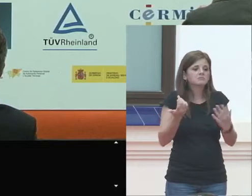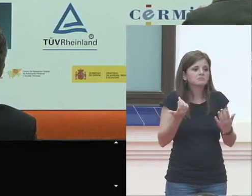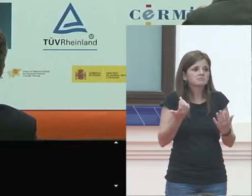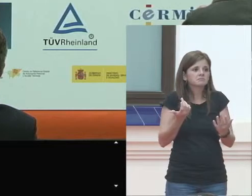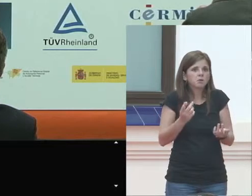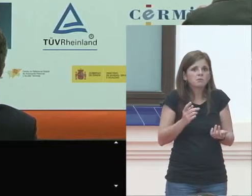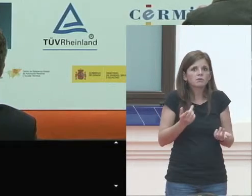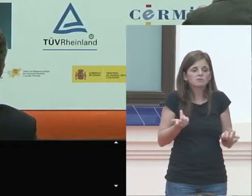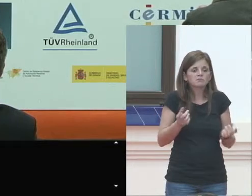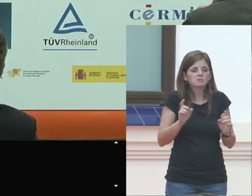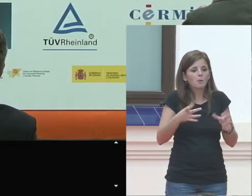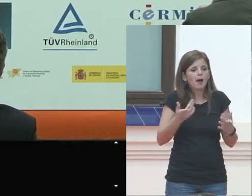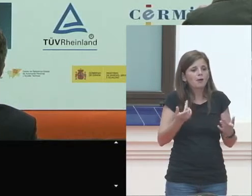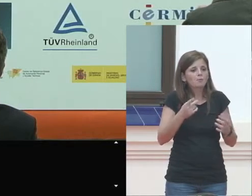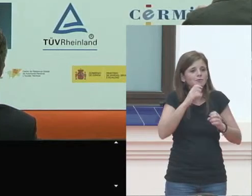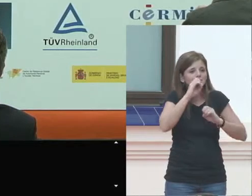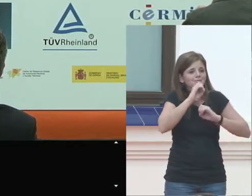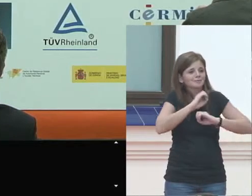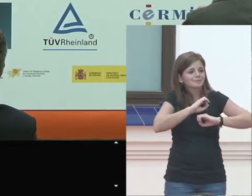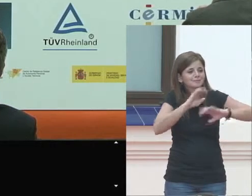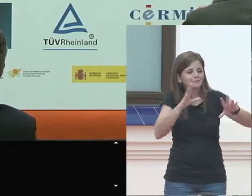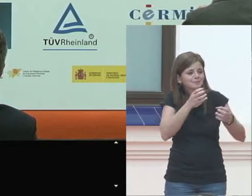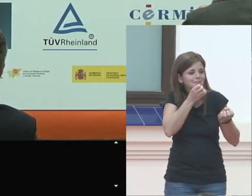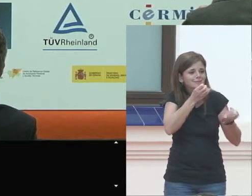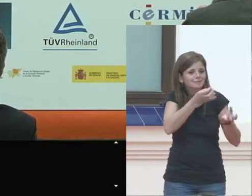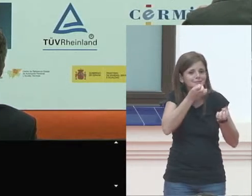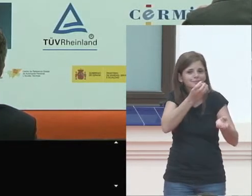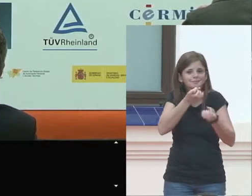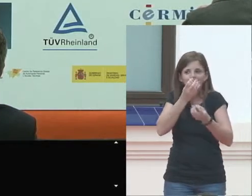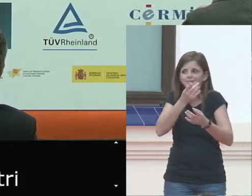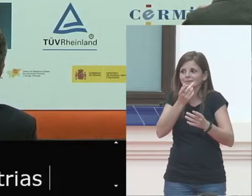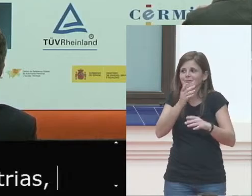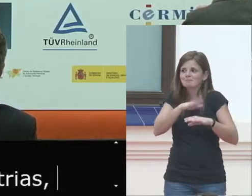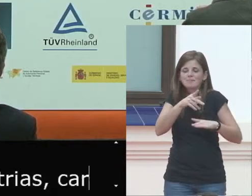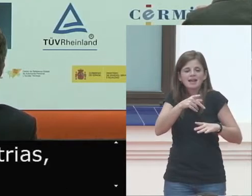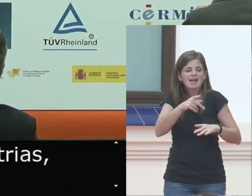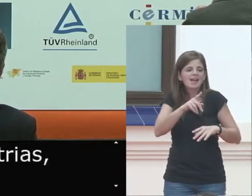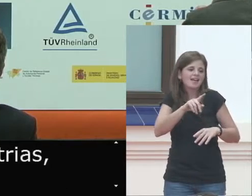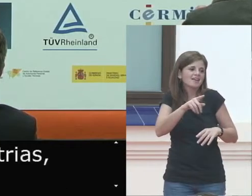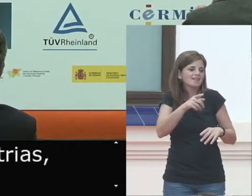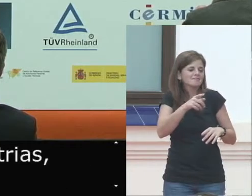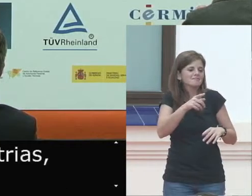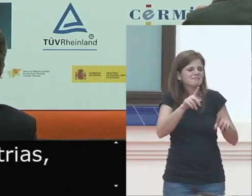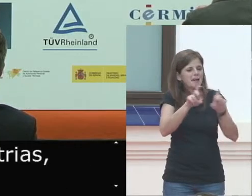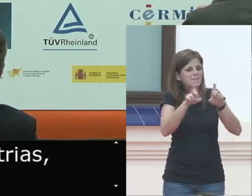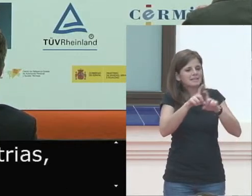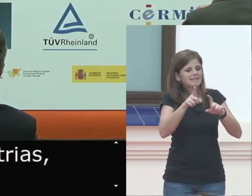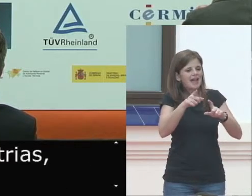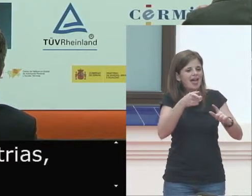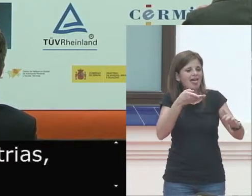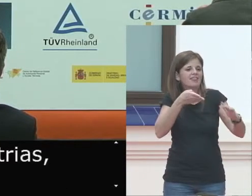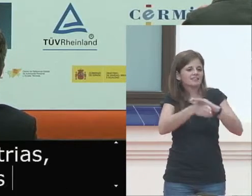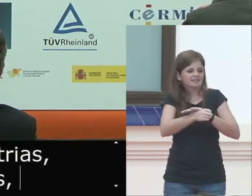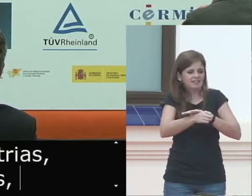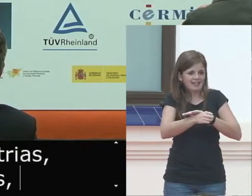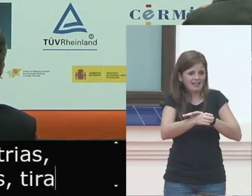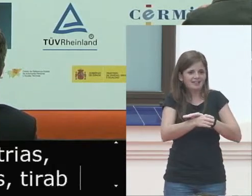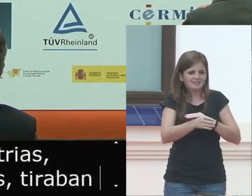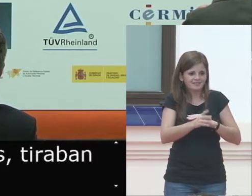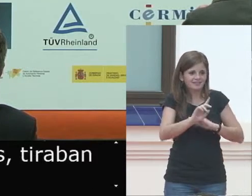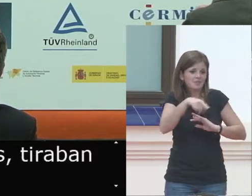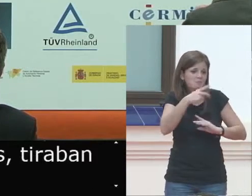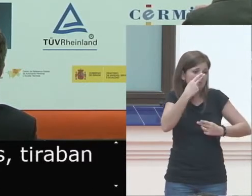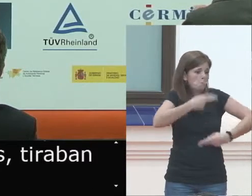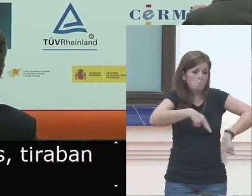como decir, evangelistas de la accesibilidad, y entonces esa empresa tiraba de la accesibilidad y la presentaba públicamente, y otras que iban detrás de la competencia seguían el